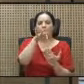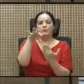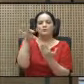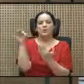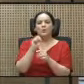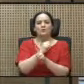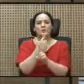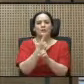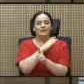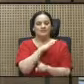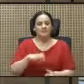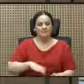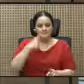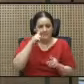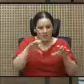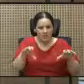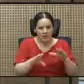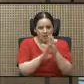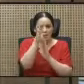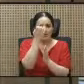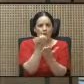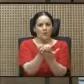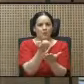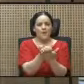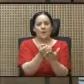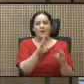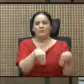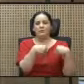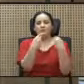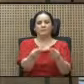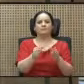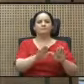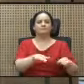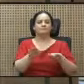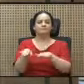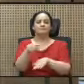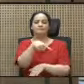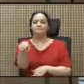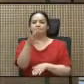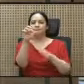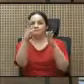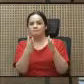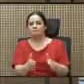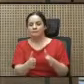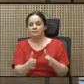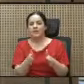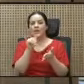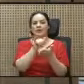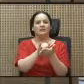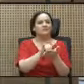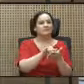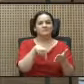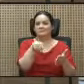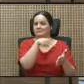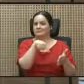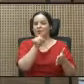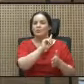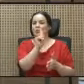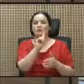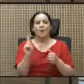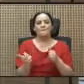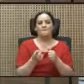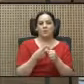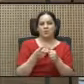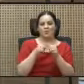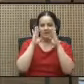reactivar la economía y devolver la tranquilidad a los costarricenses, Estas no son prioridad para el gobierno